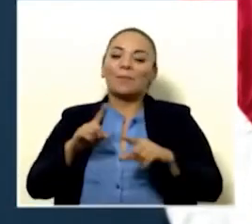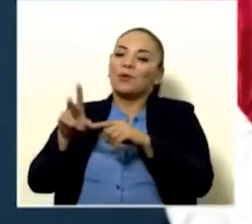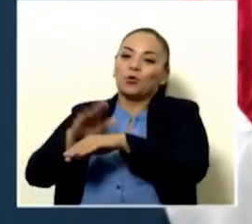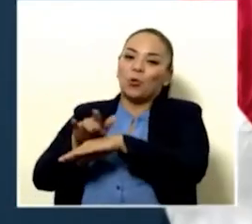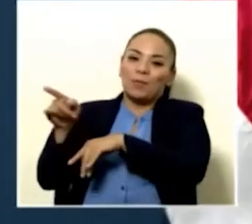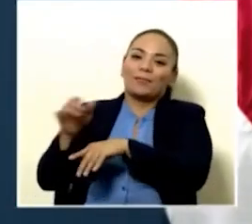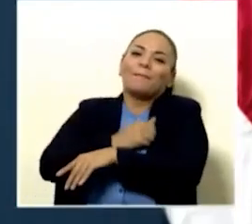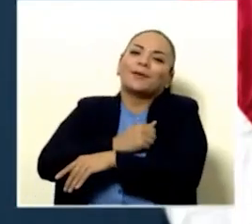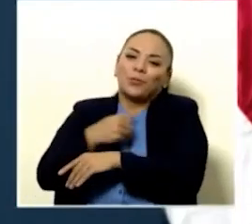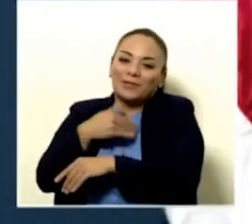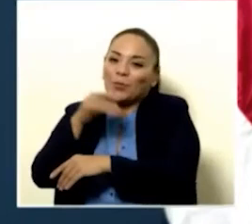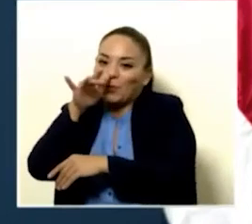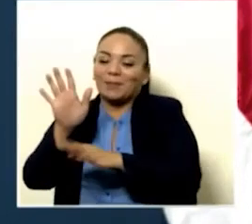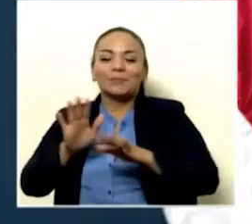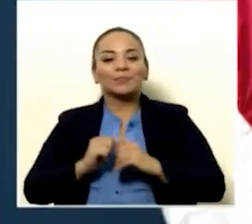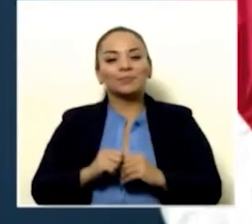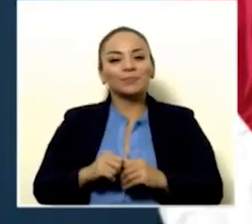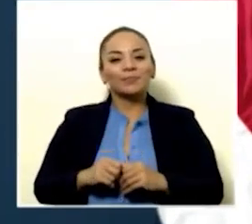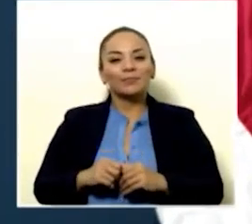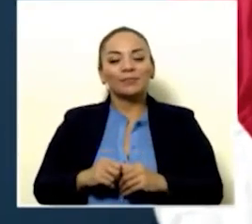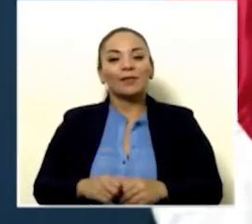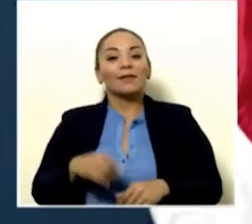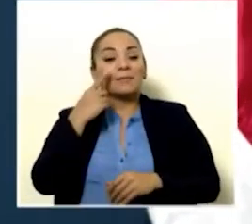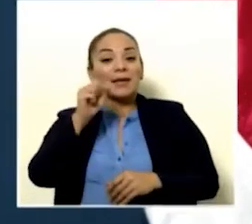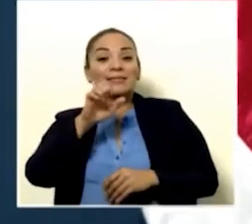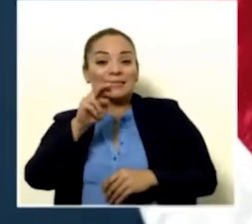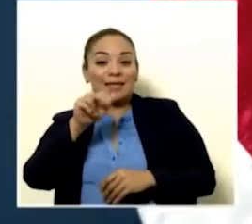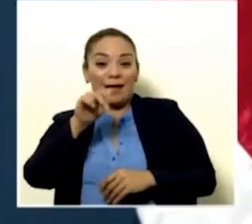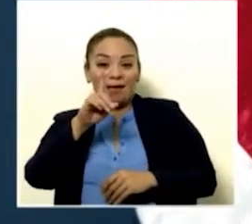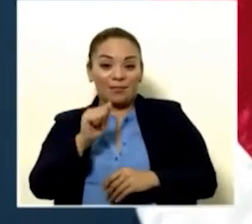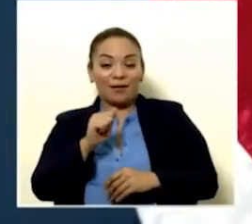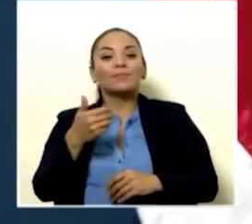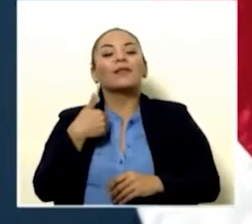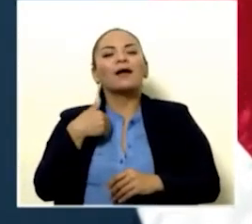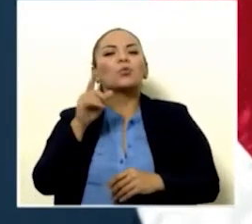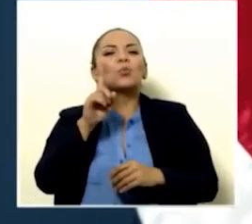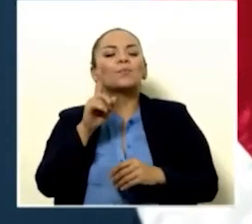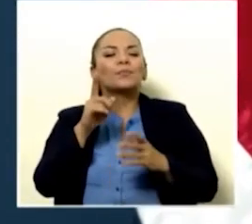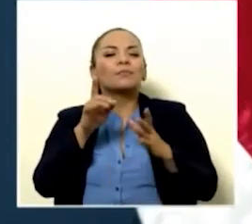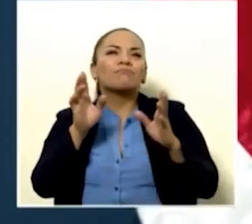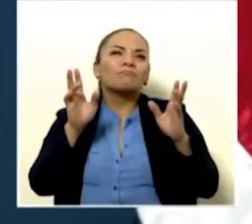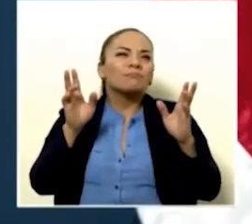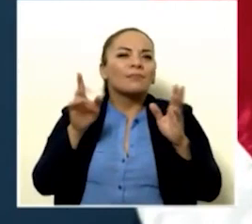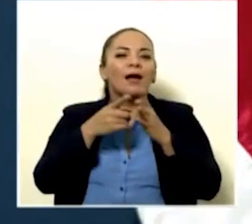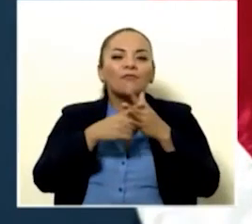de él, no, ministro, estoy bromeando. Es que en Senada hay un arreglo